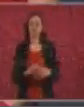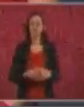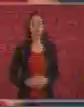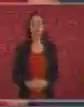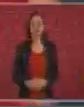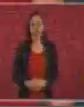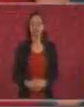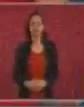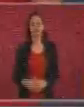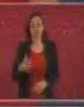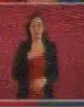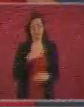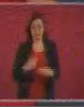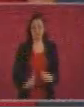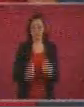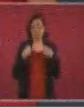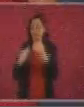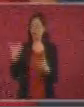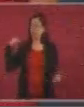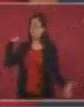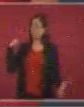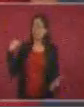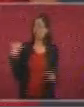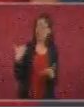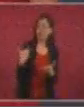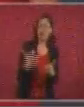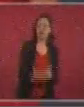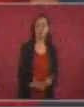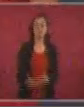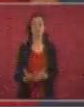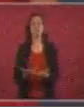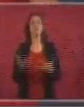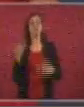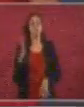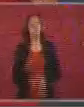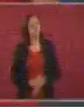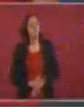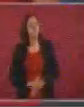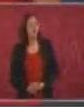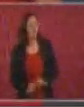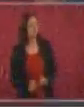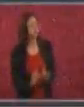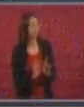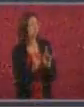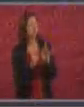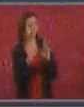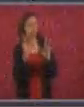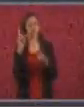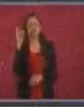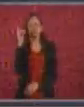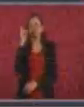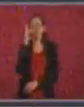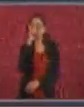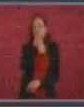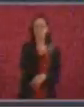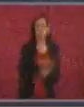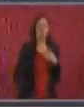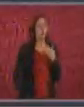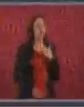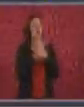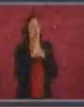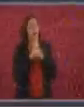opera y deja que los operadores del PAN hagan lo que quieran hacer y no sucede